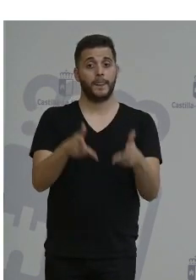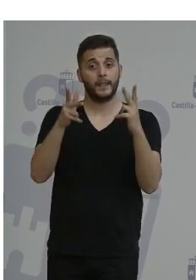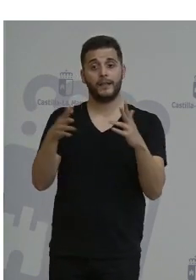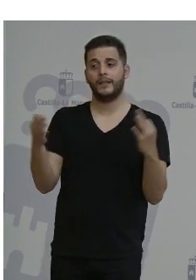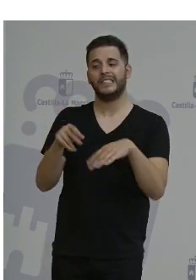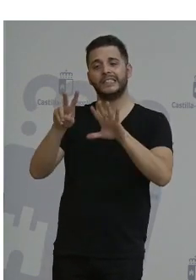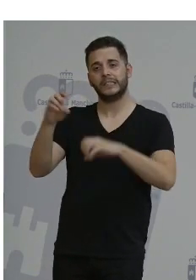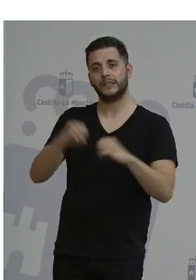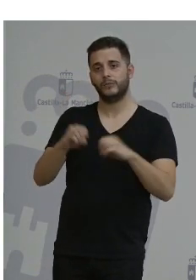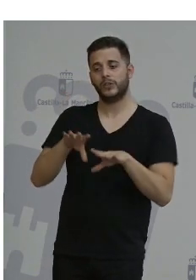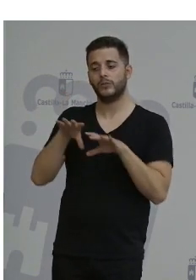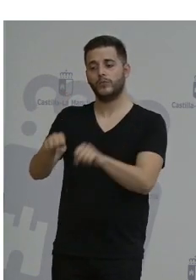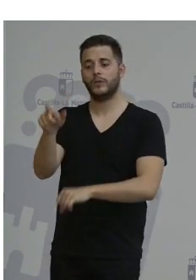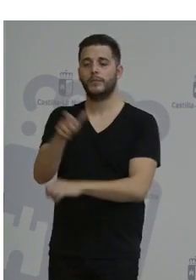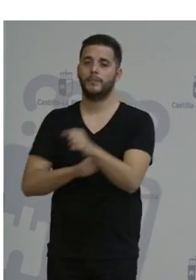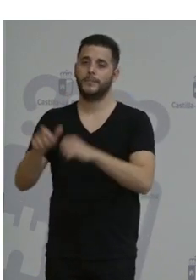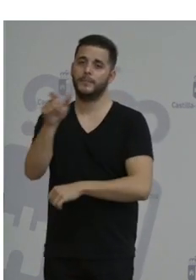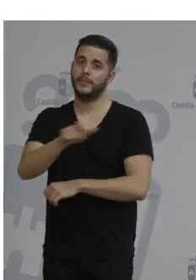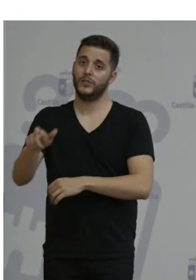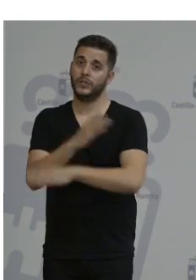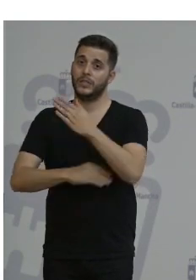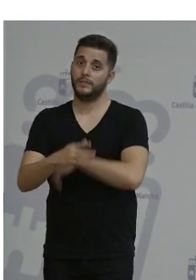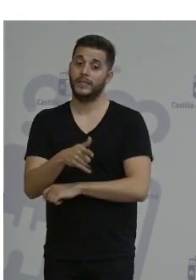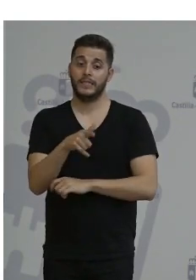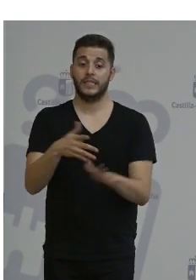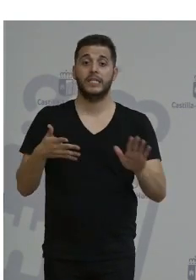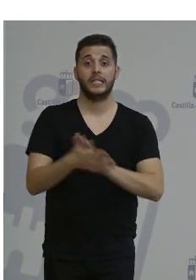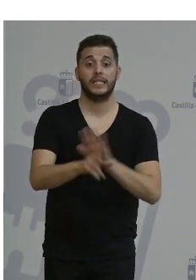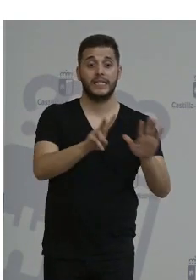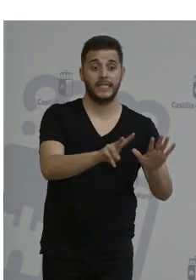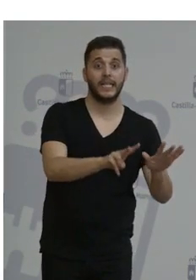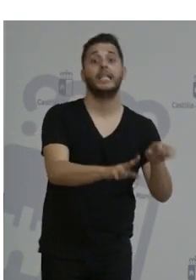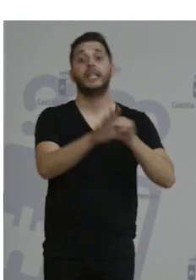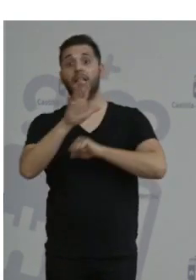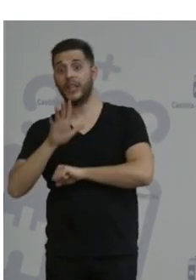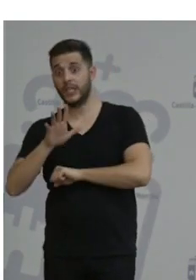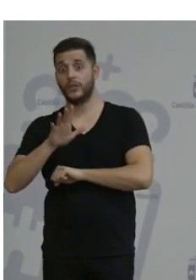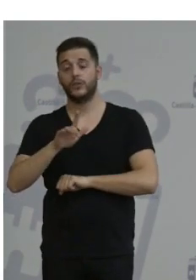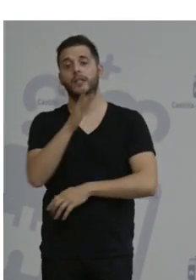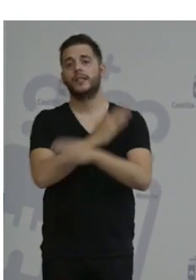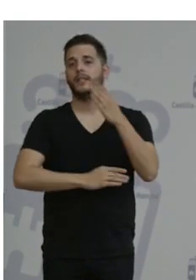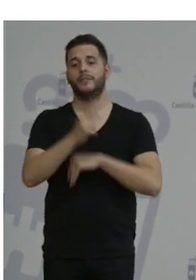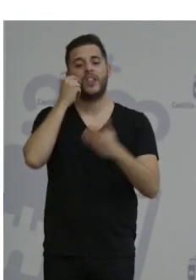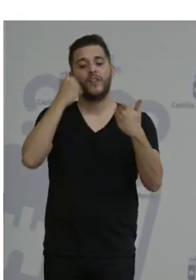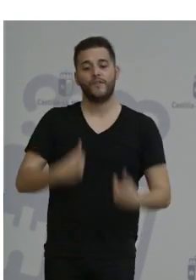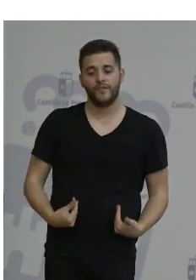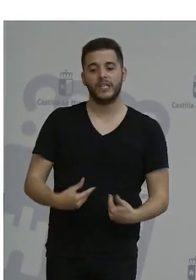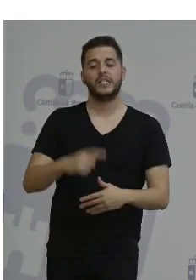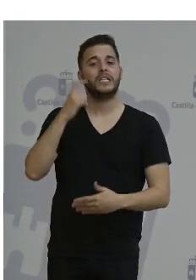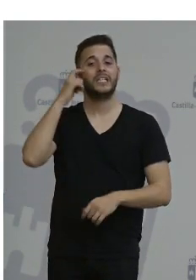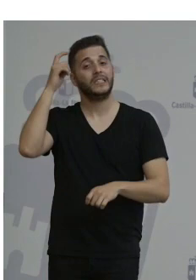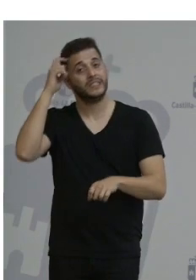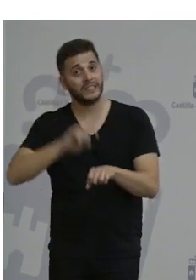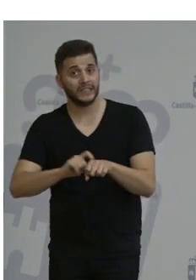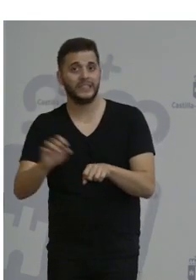con discapacidad, correspondiendo el 5% a la discapacidad física, psíquica o sensorial, en